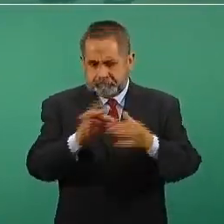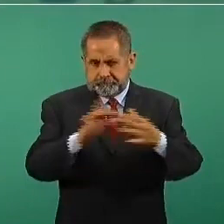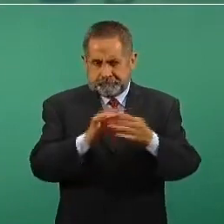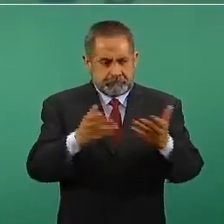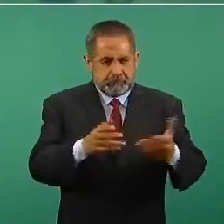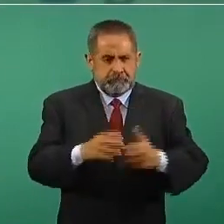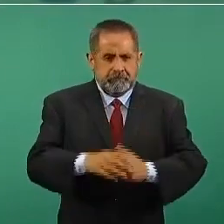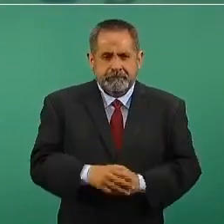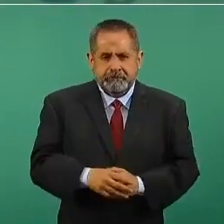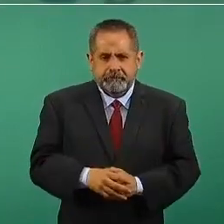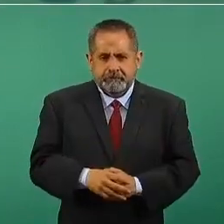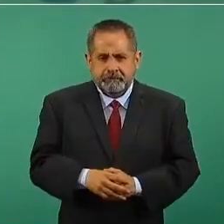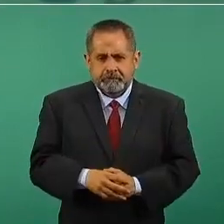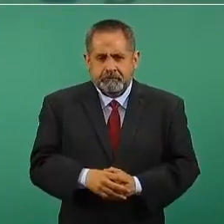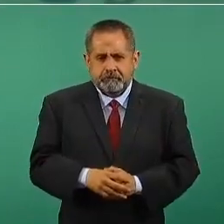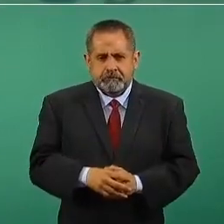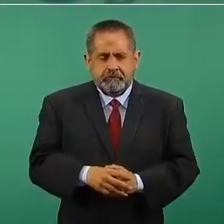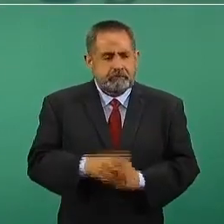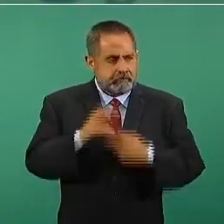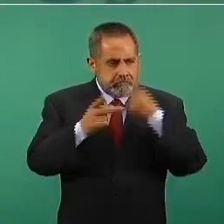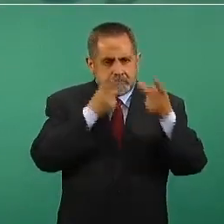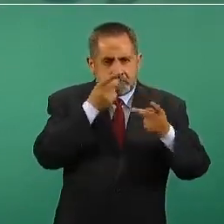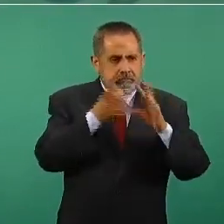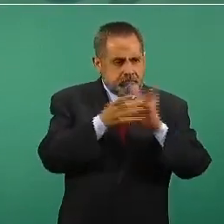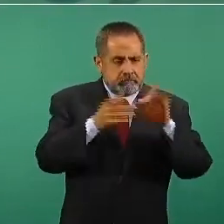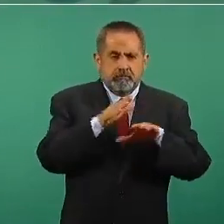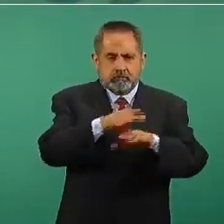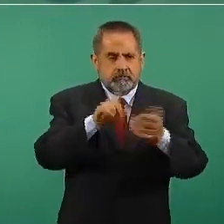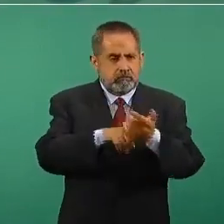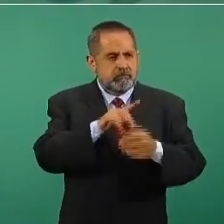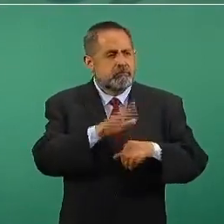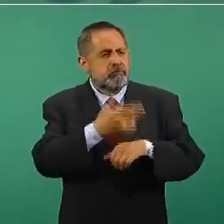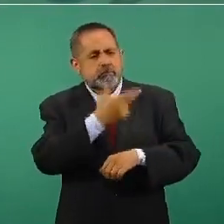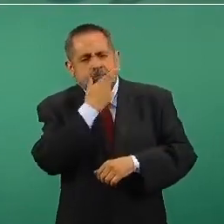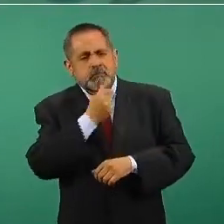que se manifestaran sobre esto,